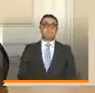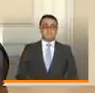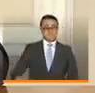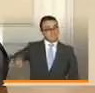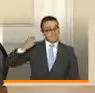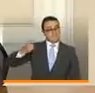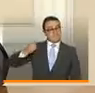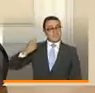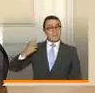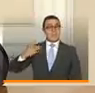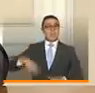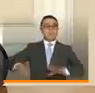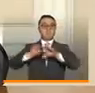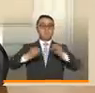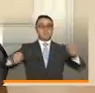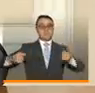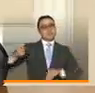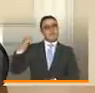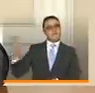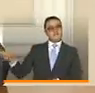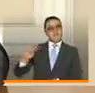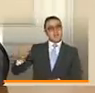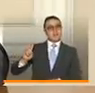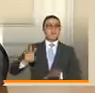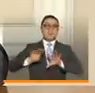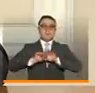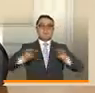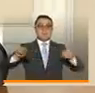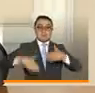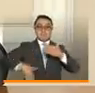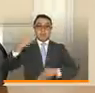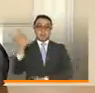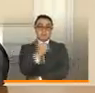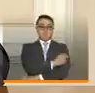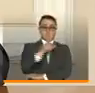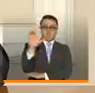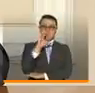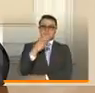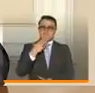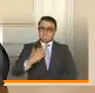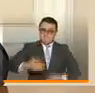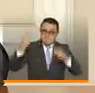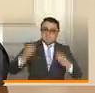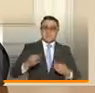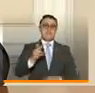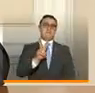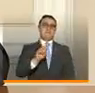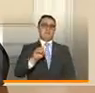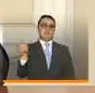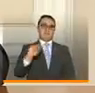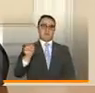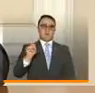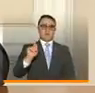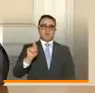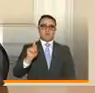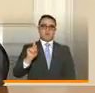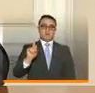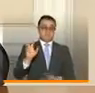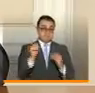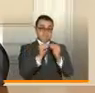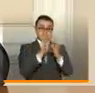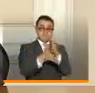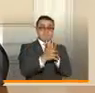claramente anunciamos el viernes pasado el inicio de la vacunación en Colombia para el día 20 de febrero. Anunciamos también, como usted decía,